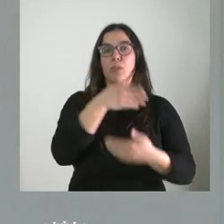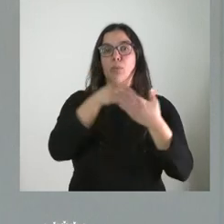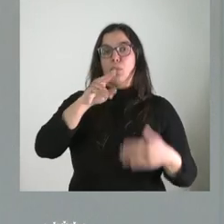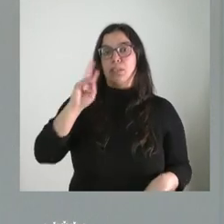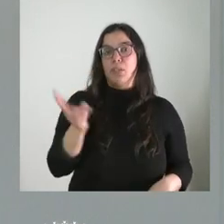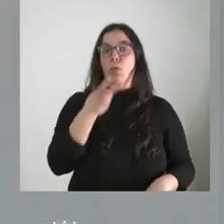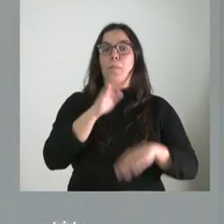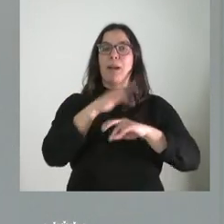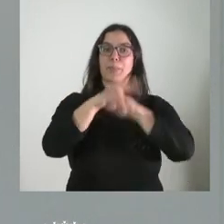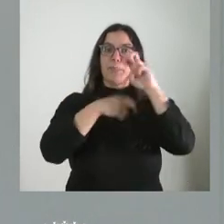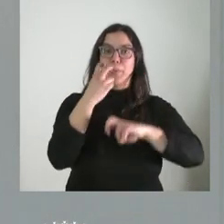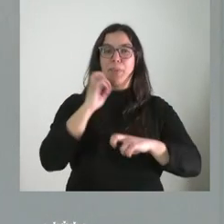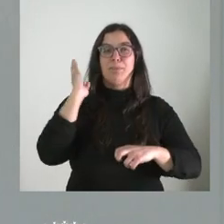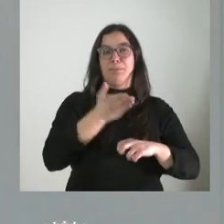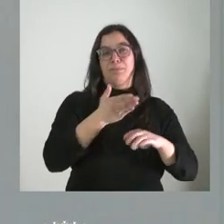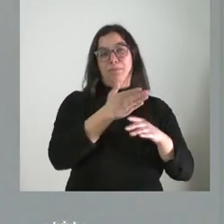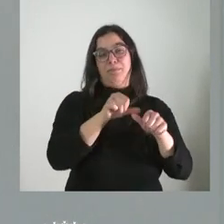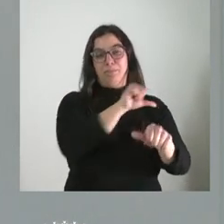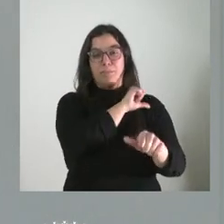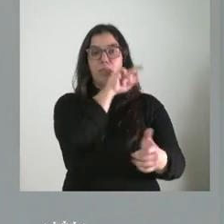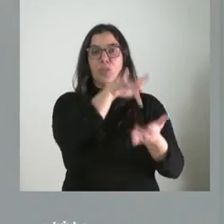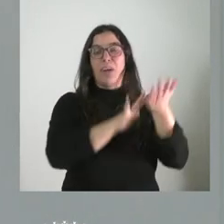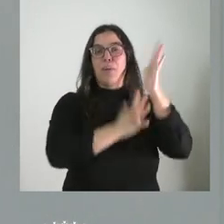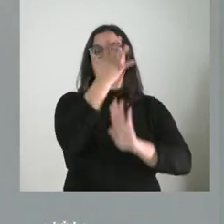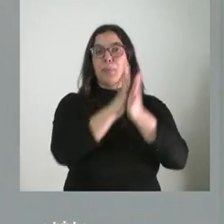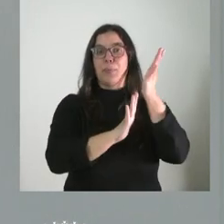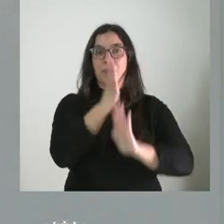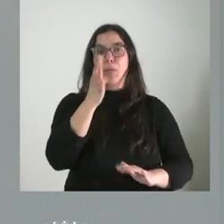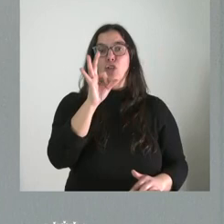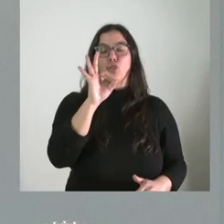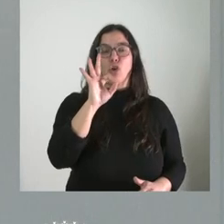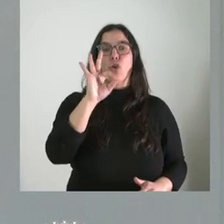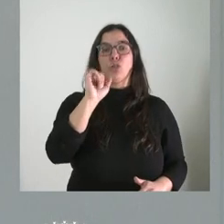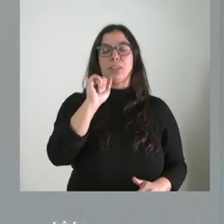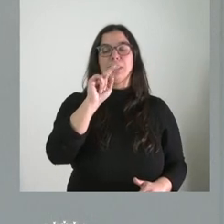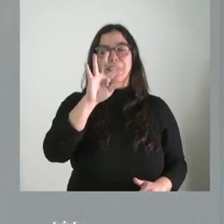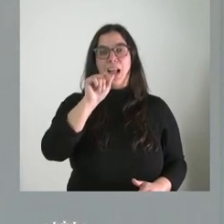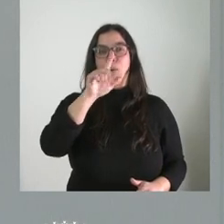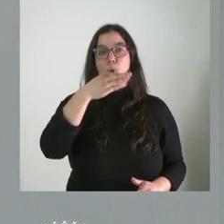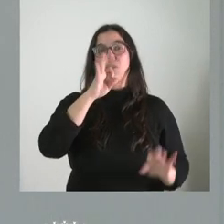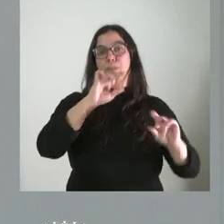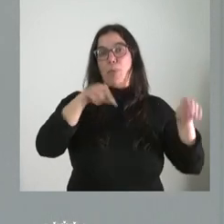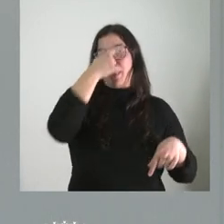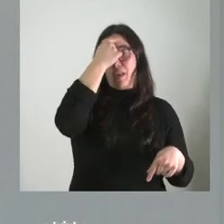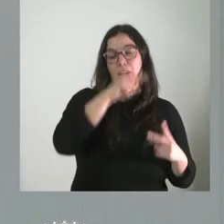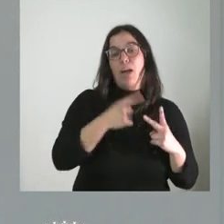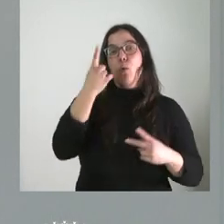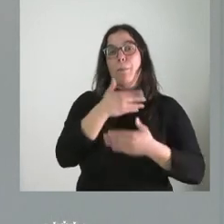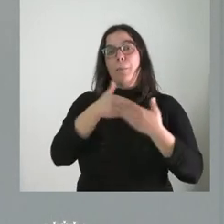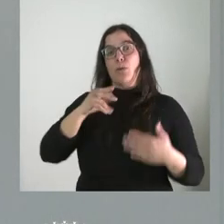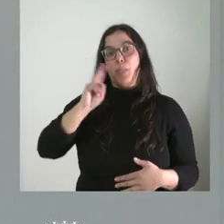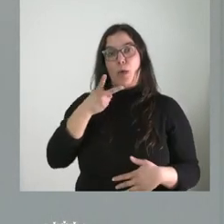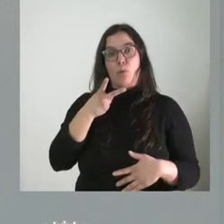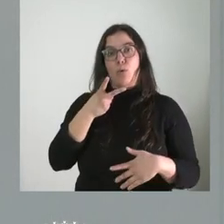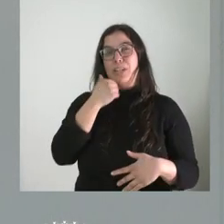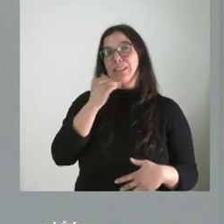para restauración de los daños causados en el incendio de sotalvo en Ávila más de un millón de euros casi